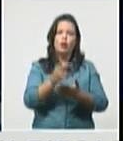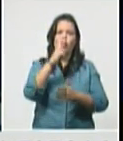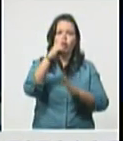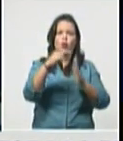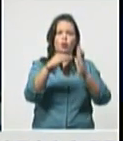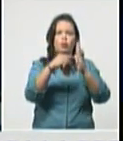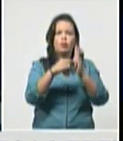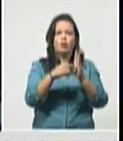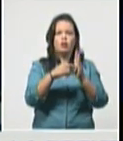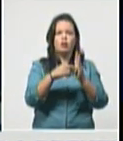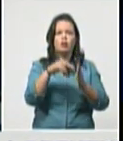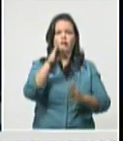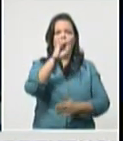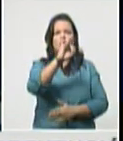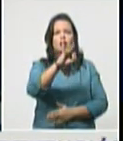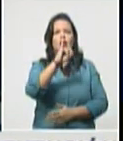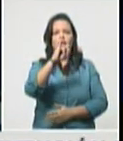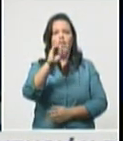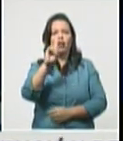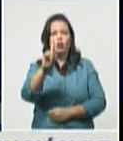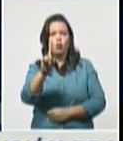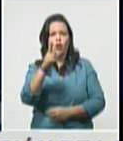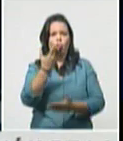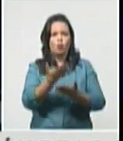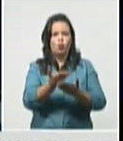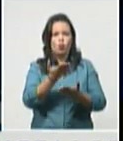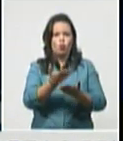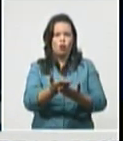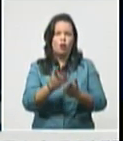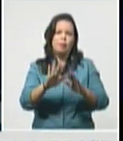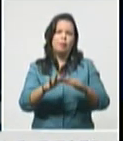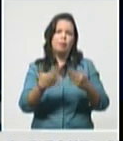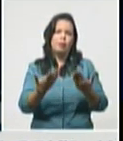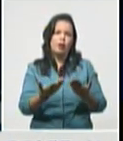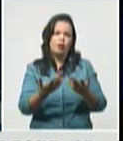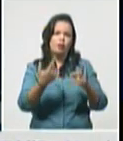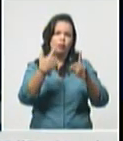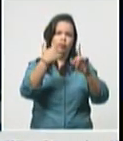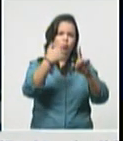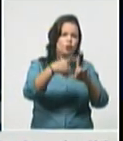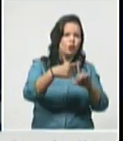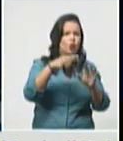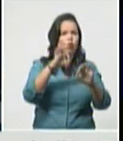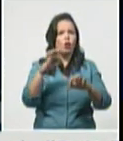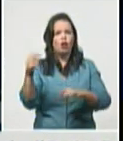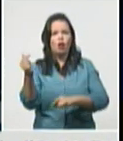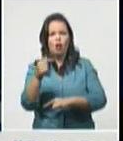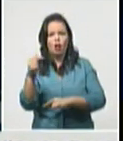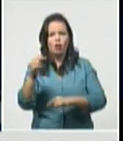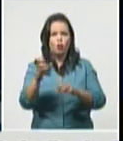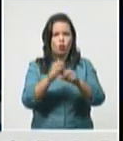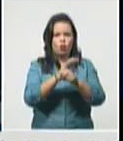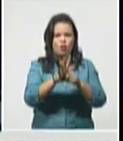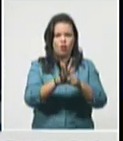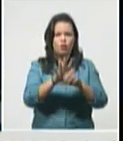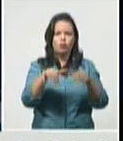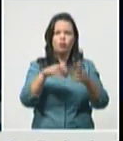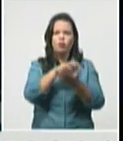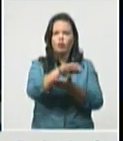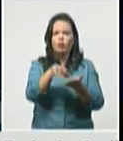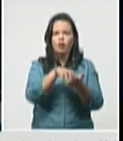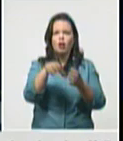2.761 muestras para el diagnóstico de la COVID-19 en los laboratorios de biología